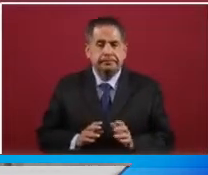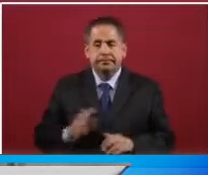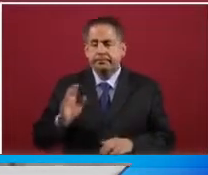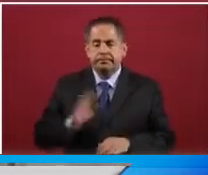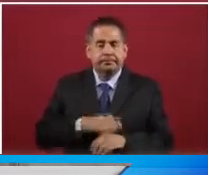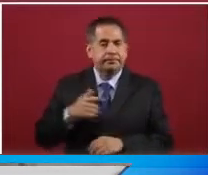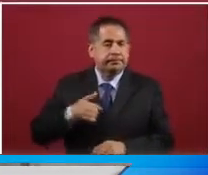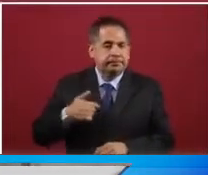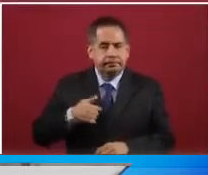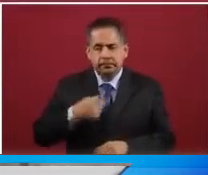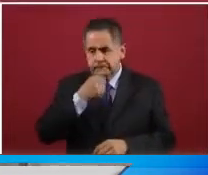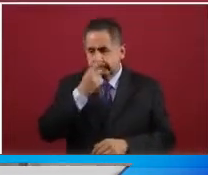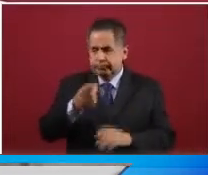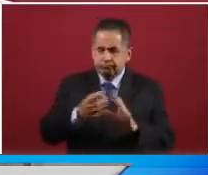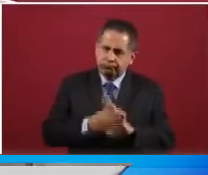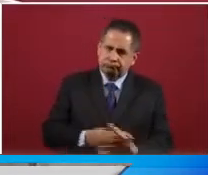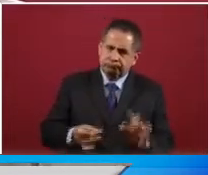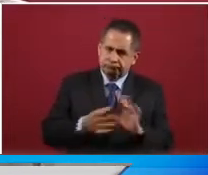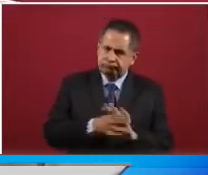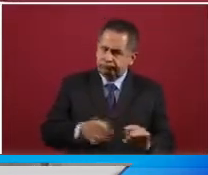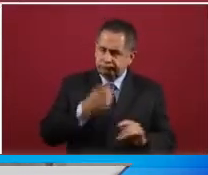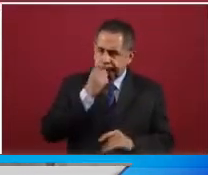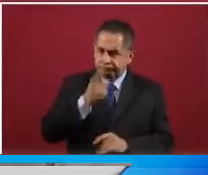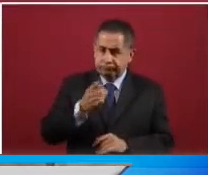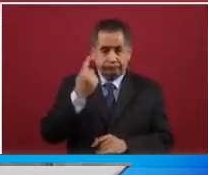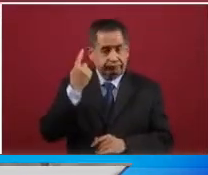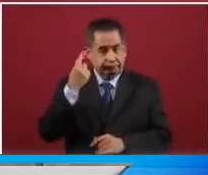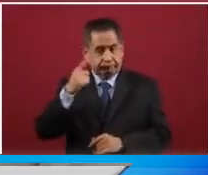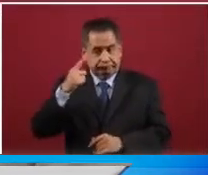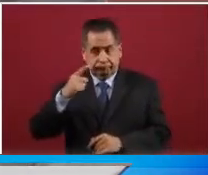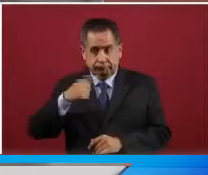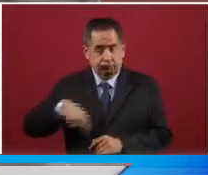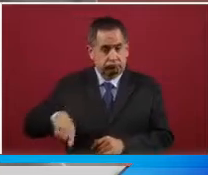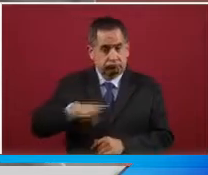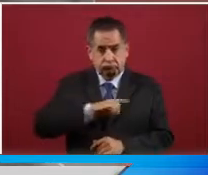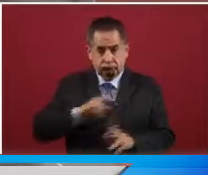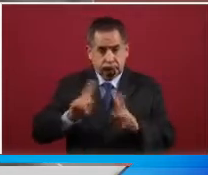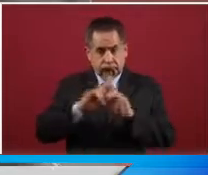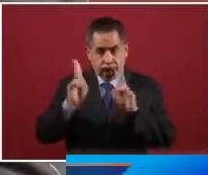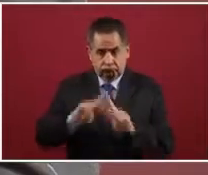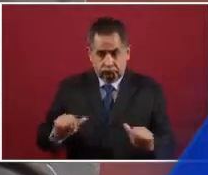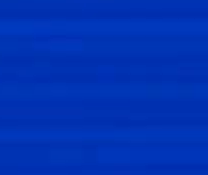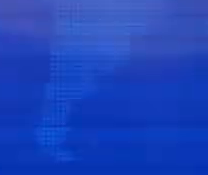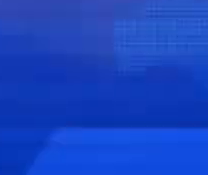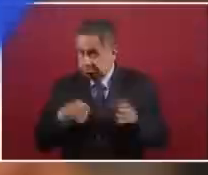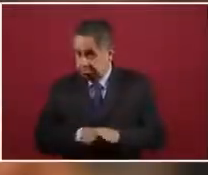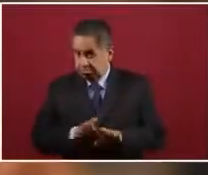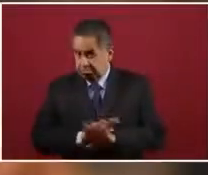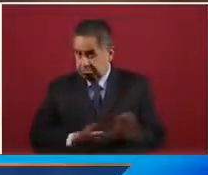de autodefensa. El gobierno es el que está obligado a procurar la seguridad para la población.